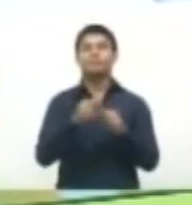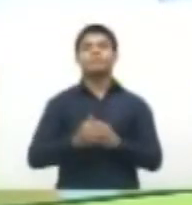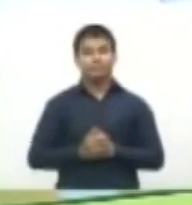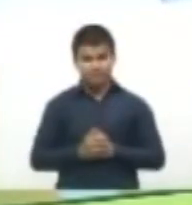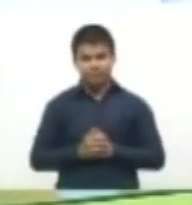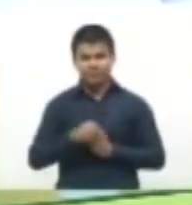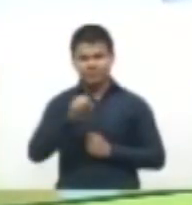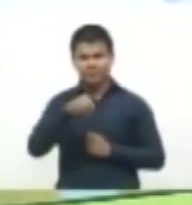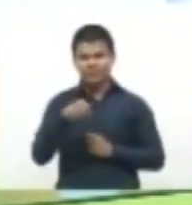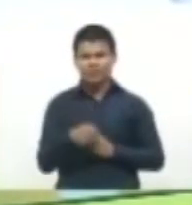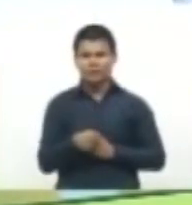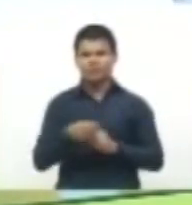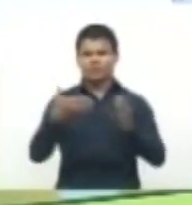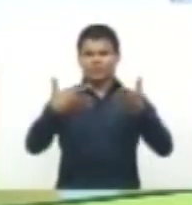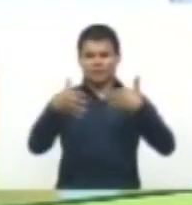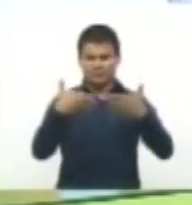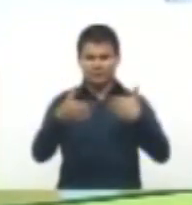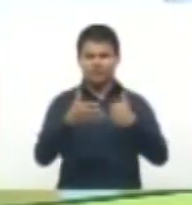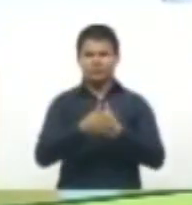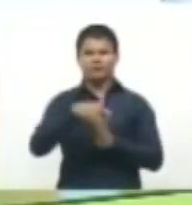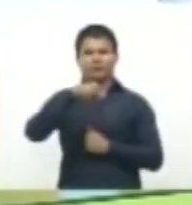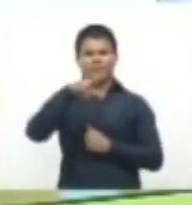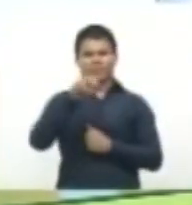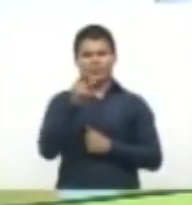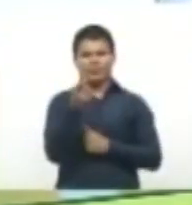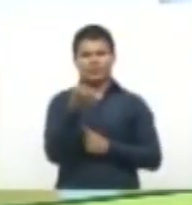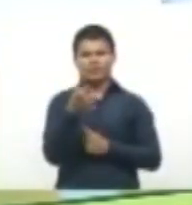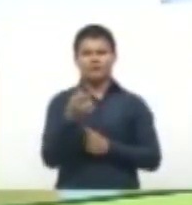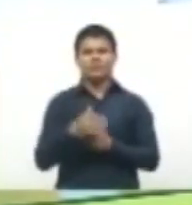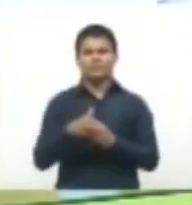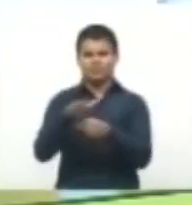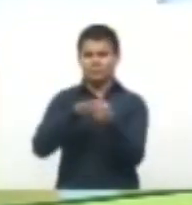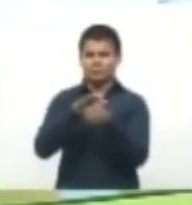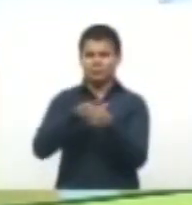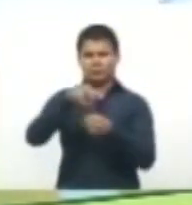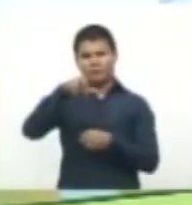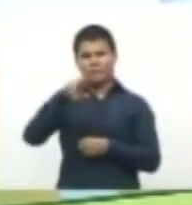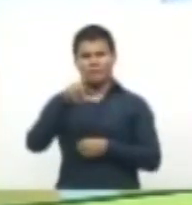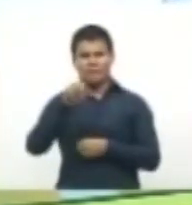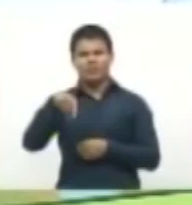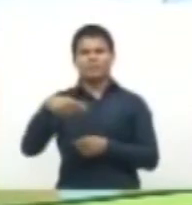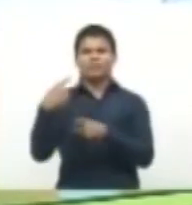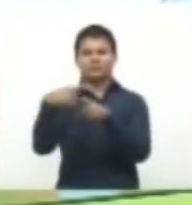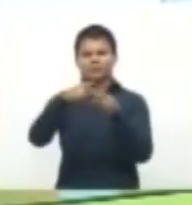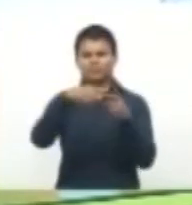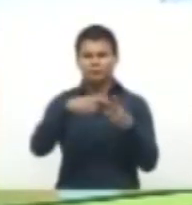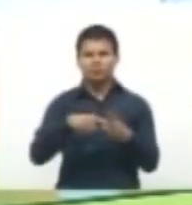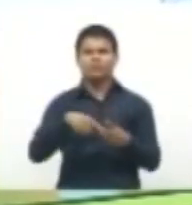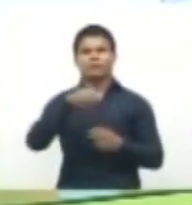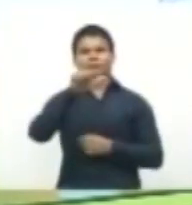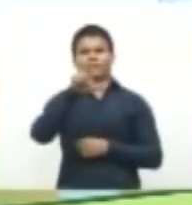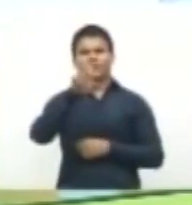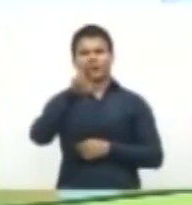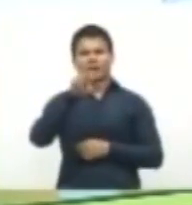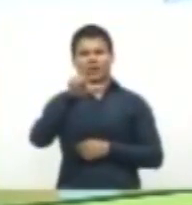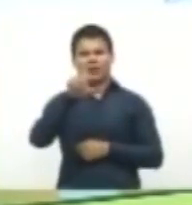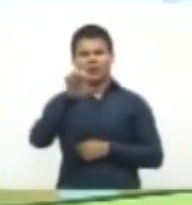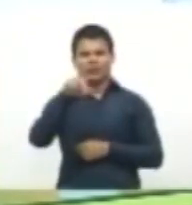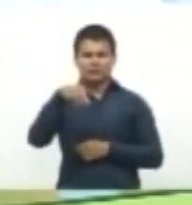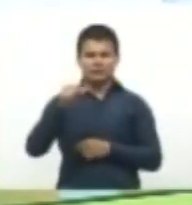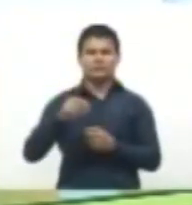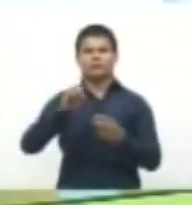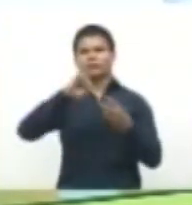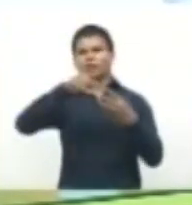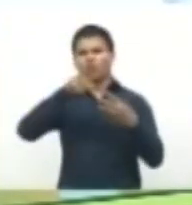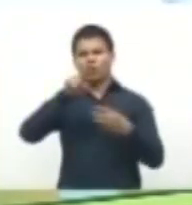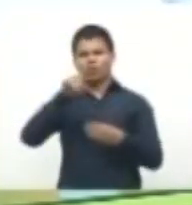desde la ciudad de Panamá, Heider Parker, Barrio Las Palmas, Miguel Hernández, Gloria Botero, Alex Ariza, José Briseño, John